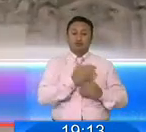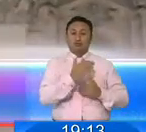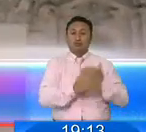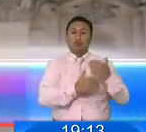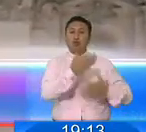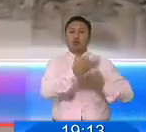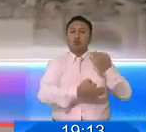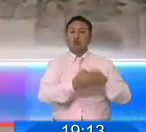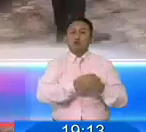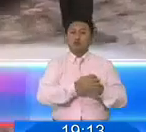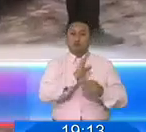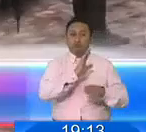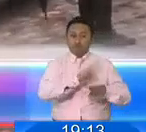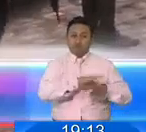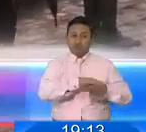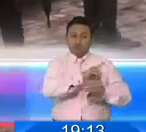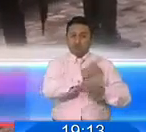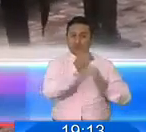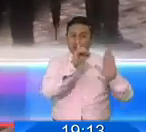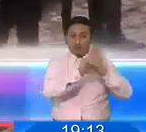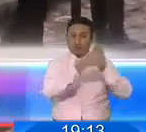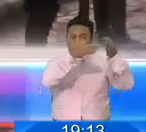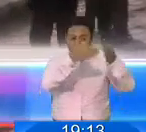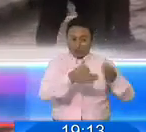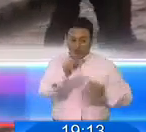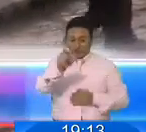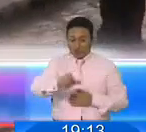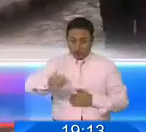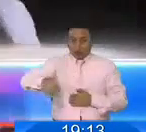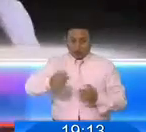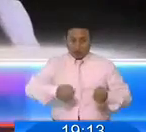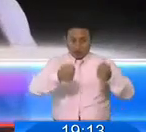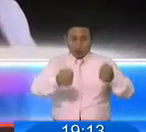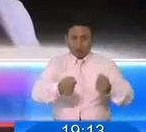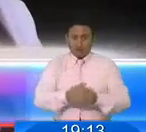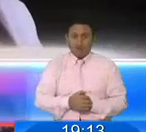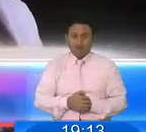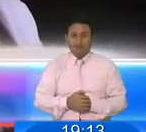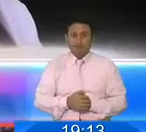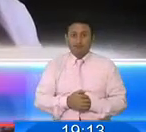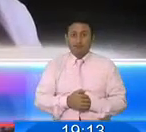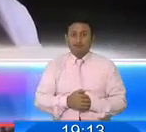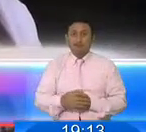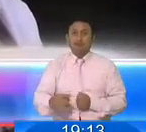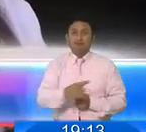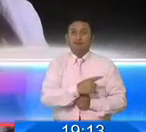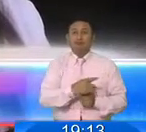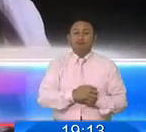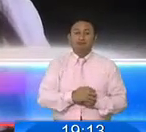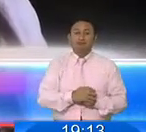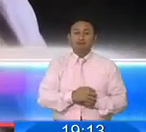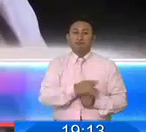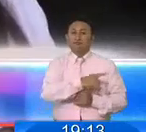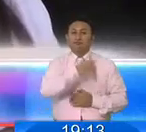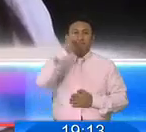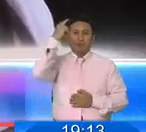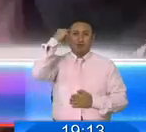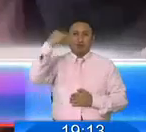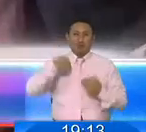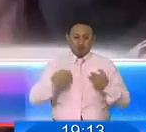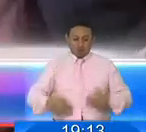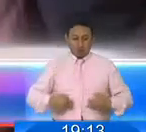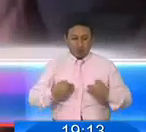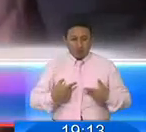luego de presentadas las acusaciones formales de las supuestas víctimas si compacta me arrancó la vida me me destrozó la vida